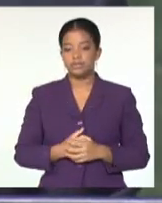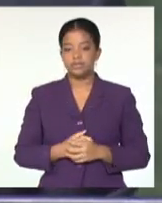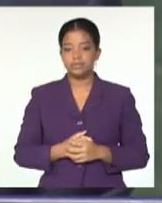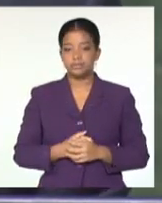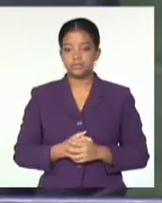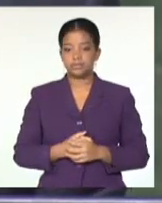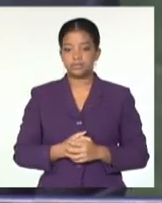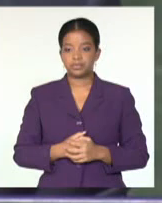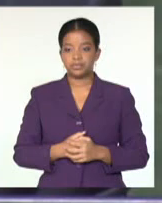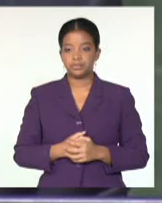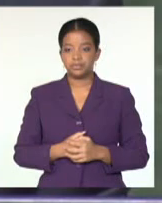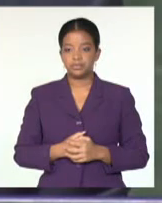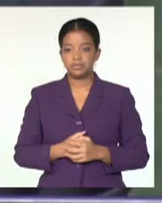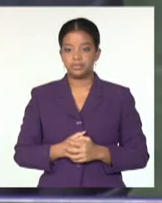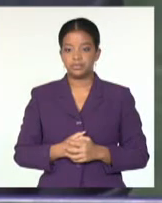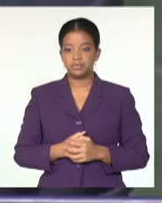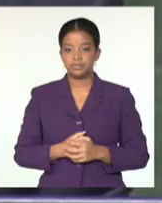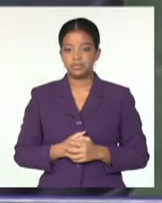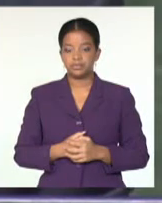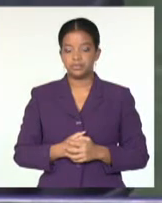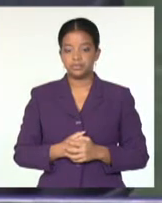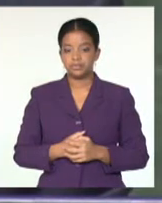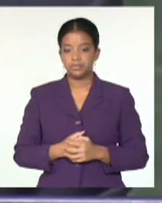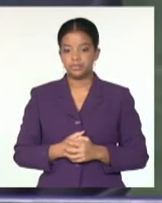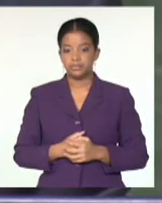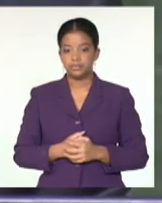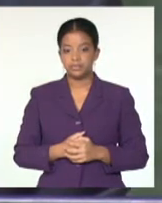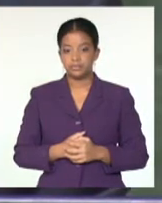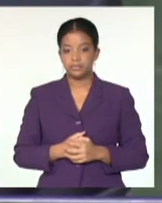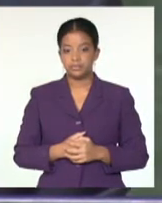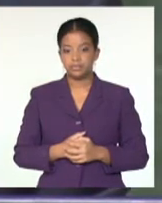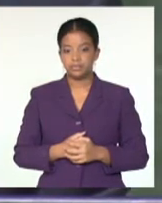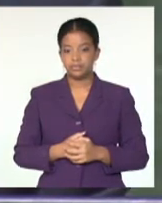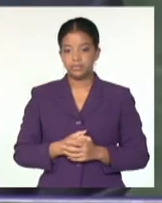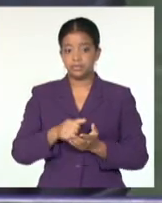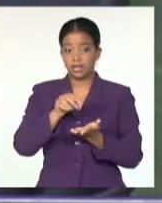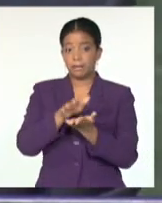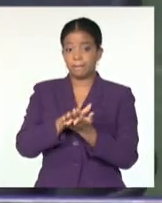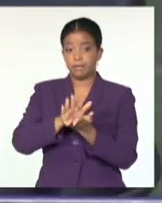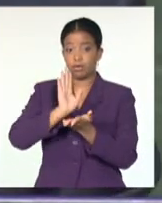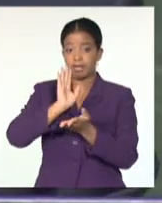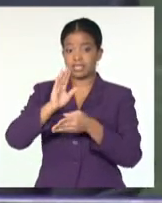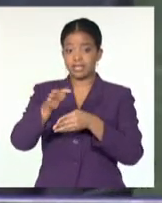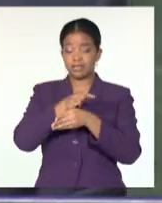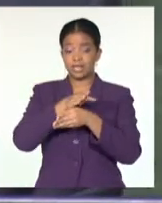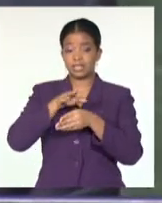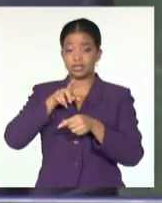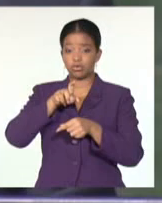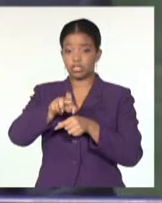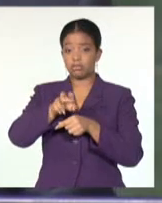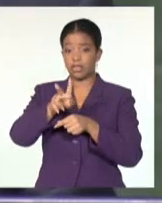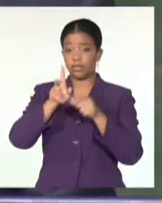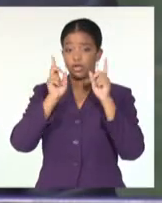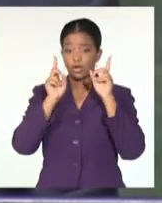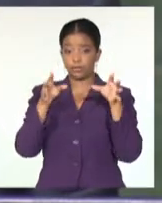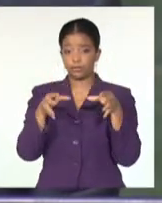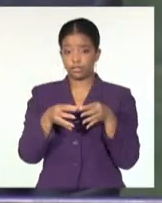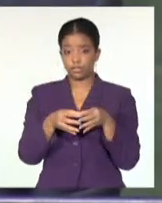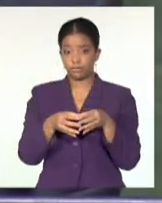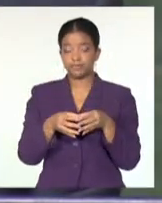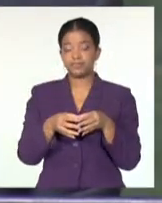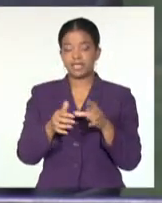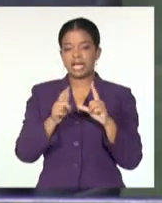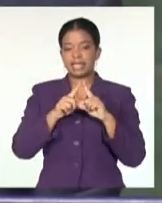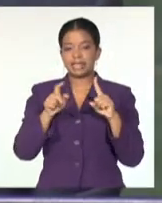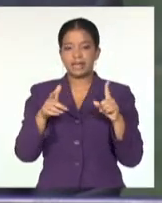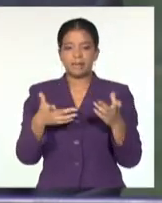según sea posible, de las promesas contraídas en las últimas dos COP, en lo que se refiere a aportar